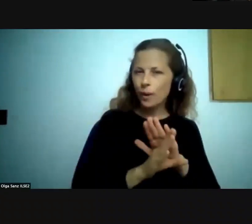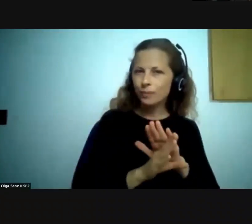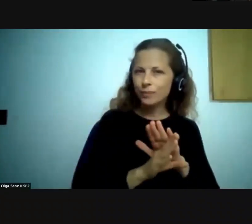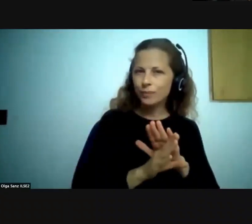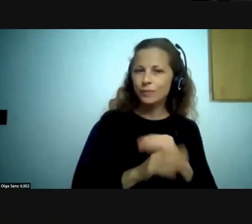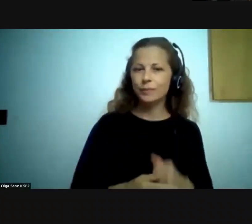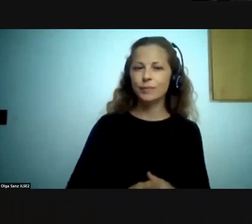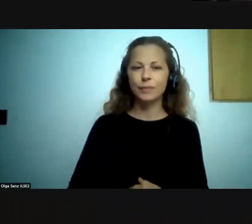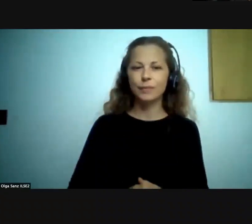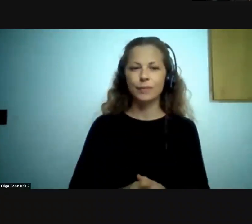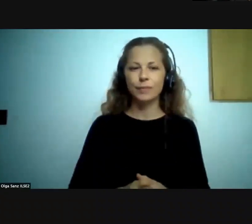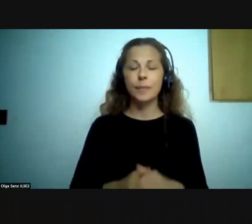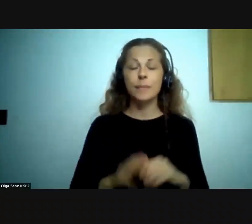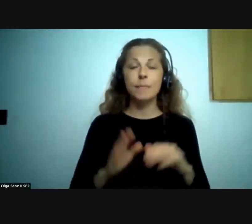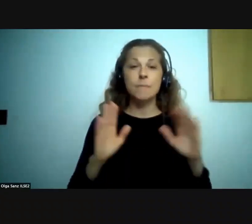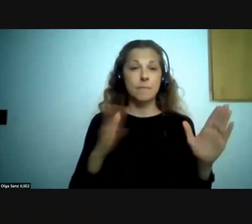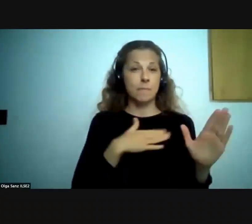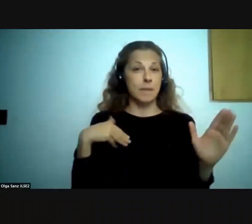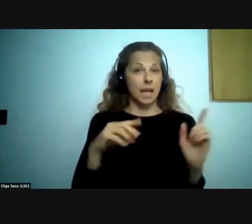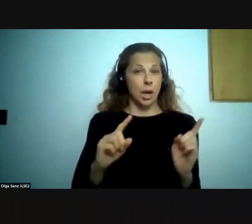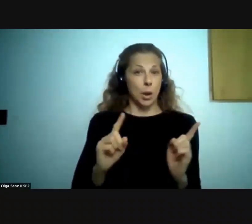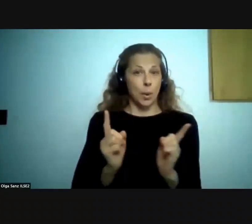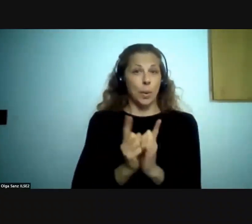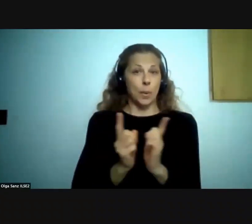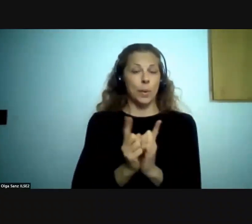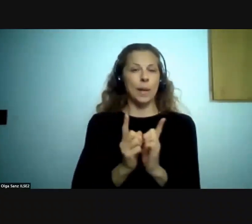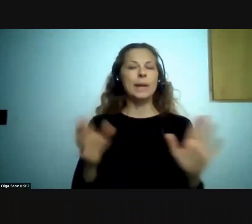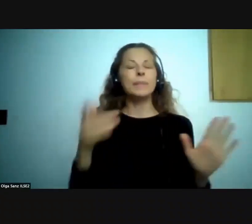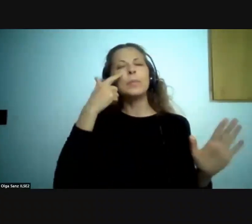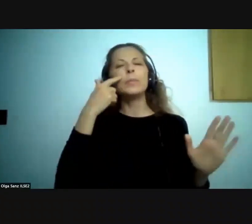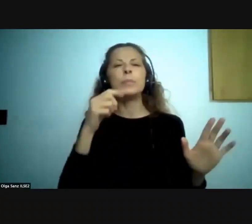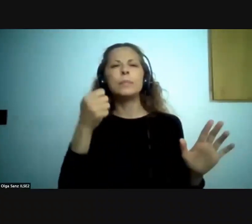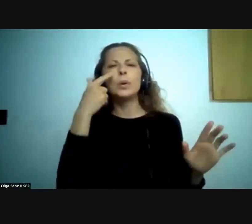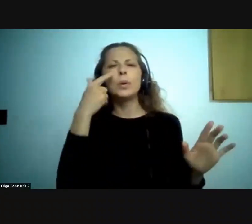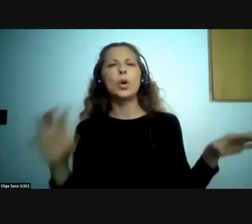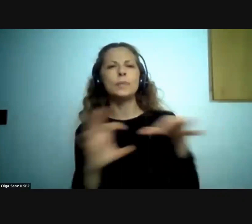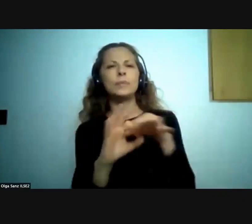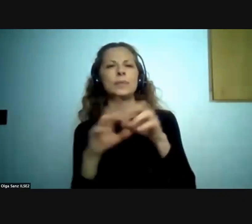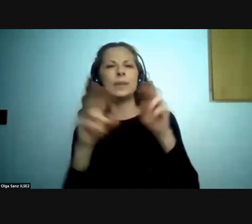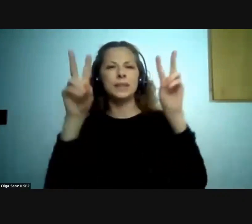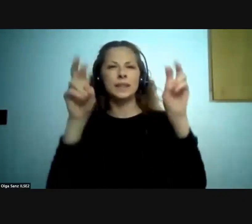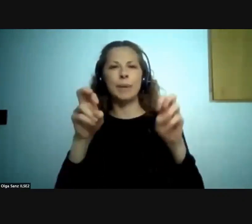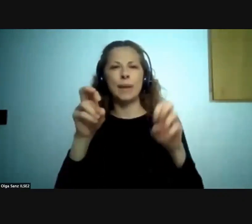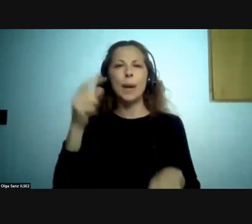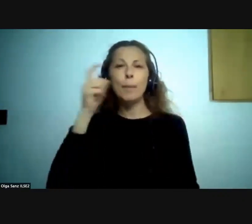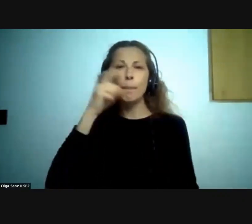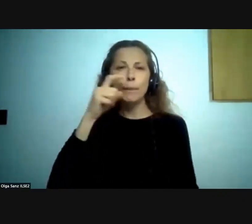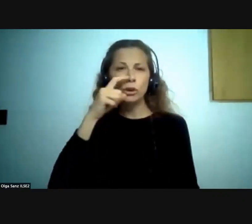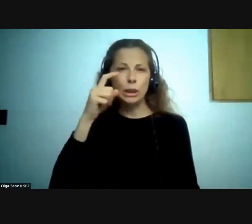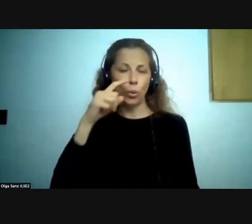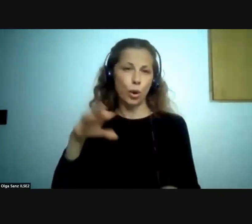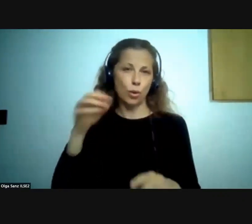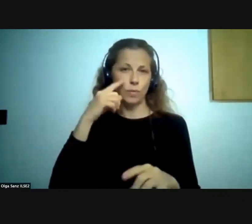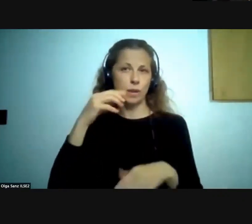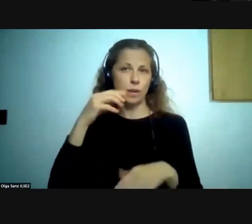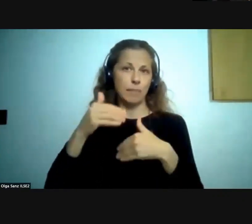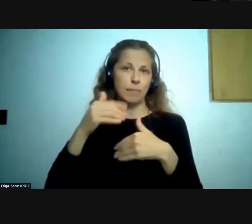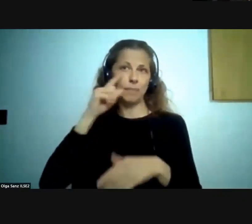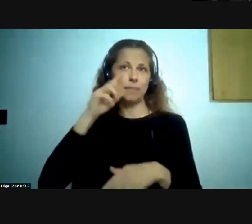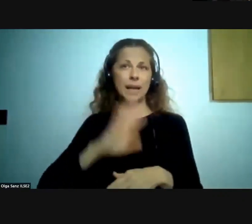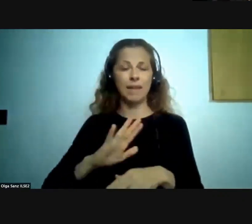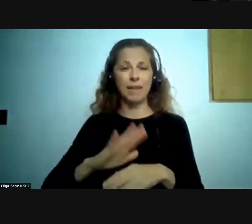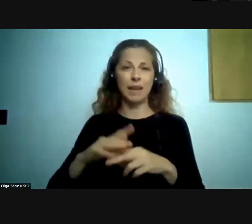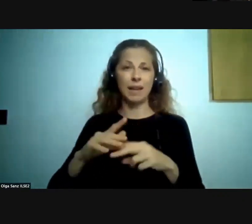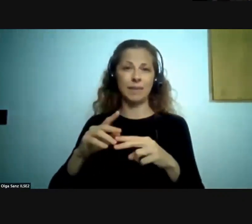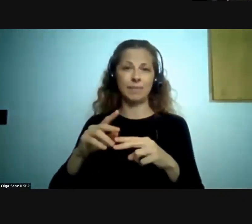Bueno, por ser breve, creo Sobre que todo sí. lo Yo creo que la relaciona un violencia de poco con la abolición de la prostitución, que parece que no avanza. Sí. Es